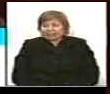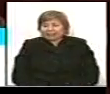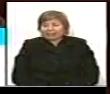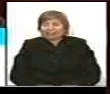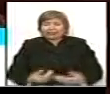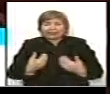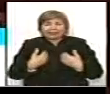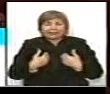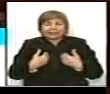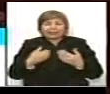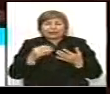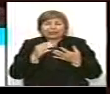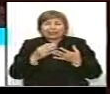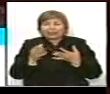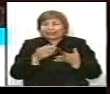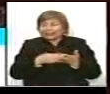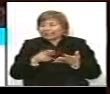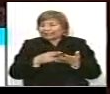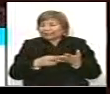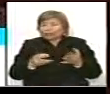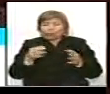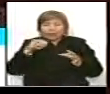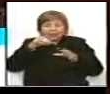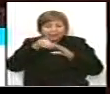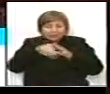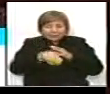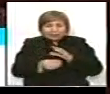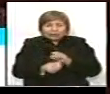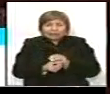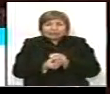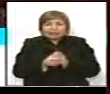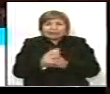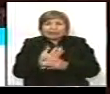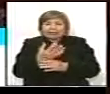Debe tener una relación, ya debe haber una semilla de eso acá.